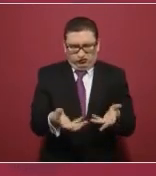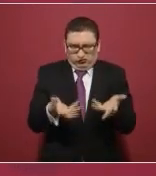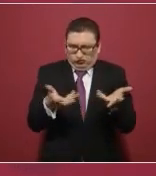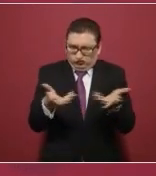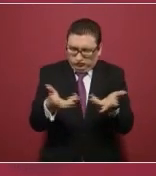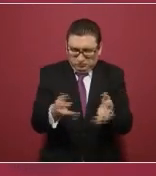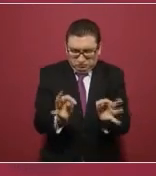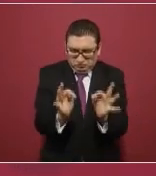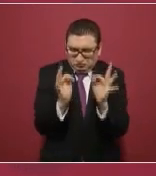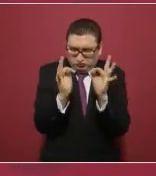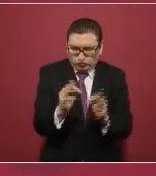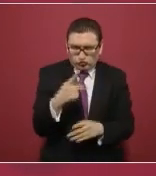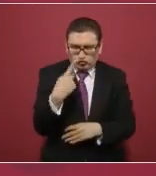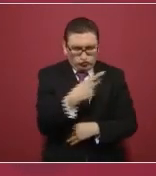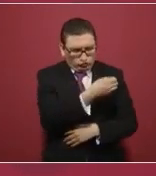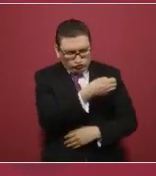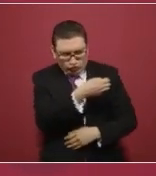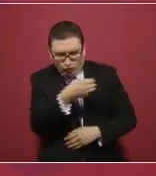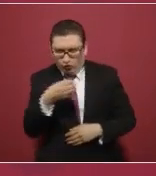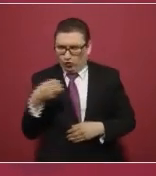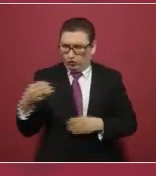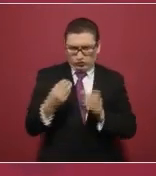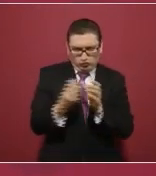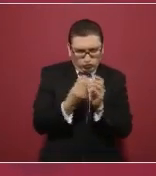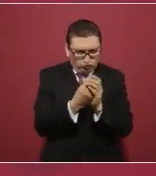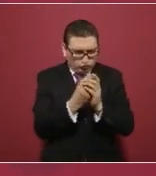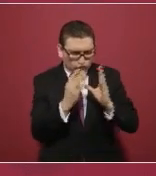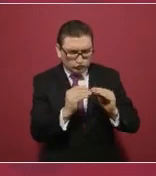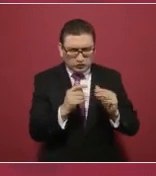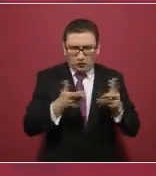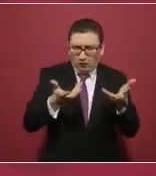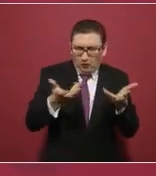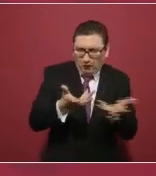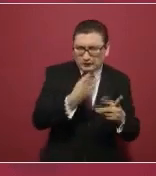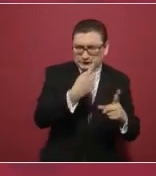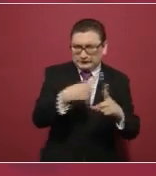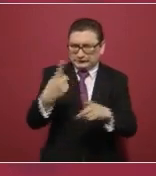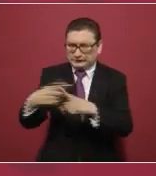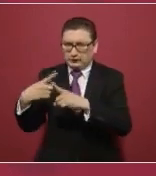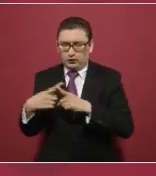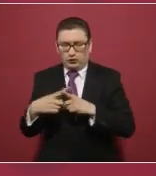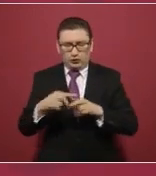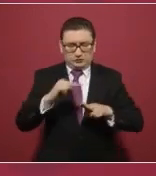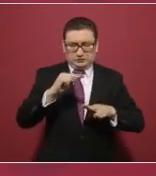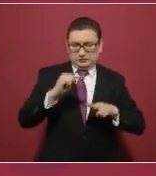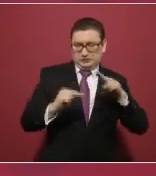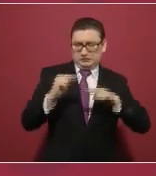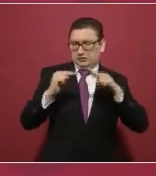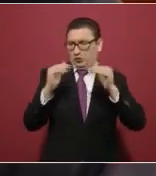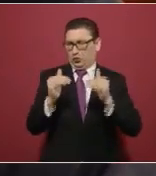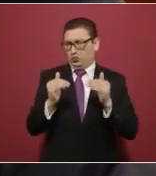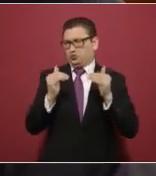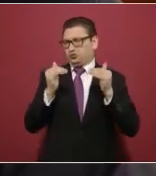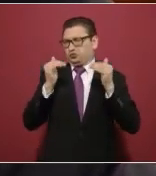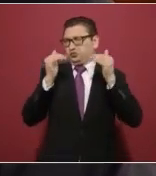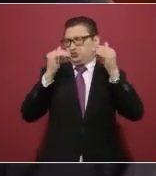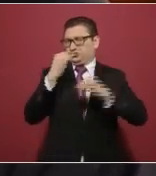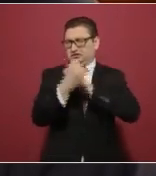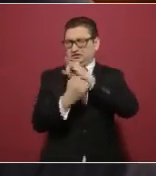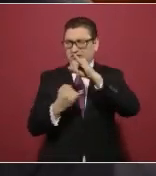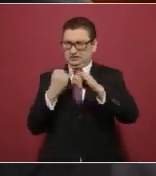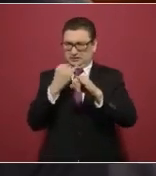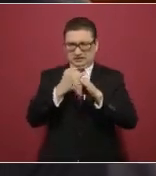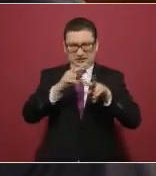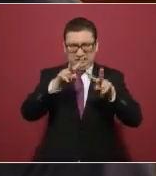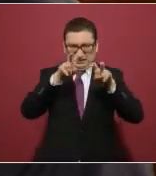organización, capacitación y actuación respondan a los más altos estándares internacionales en